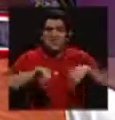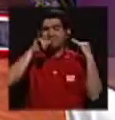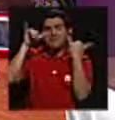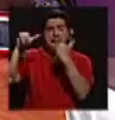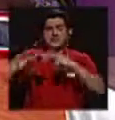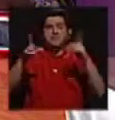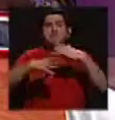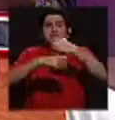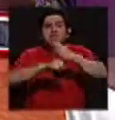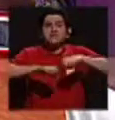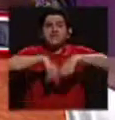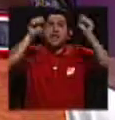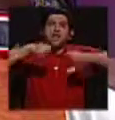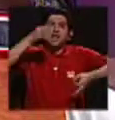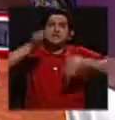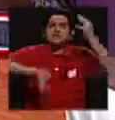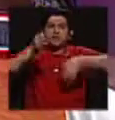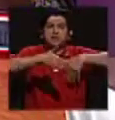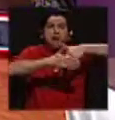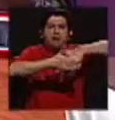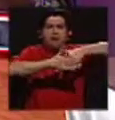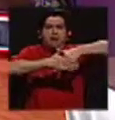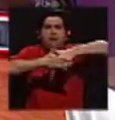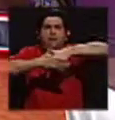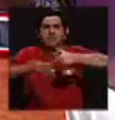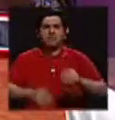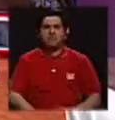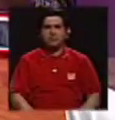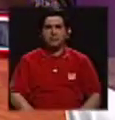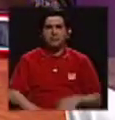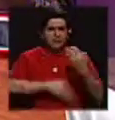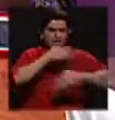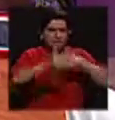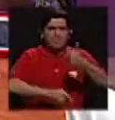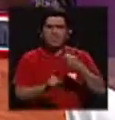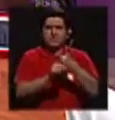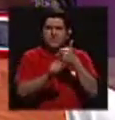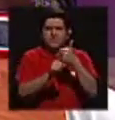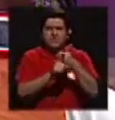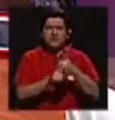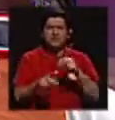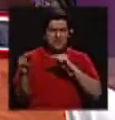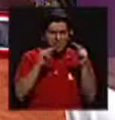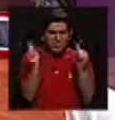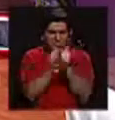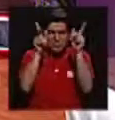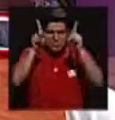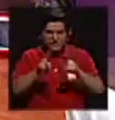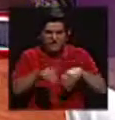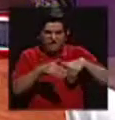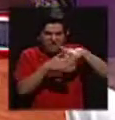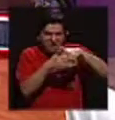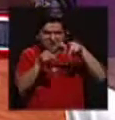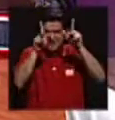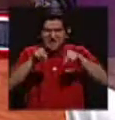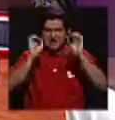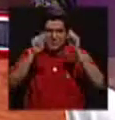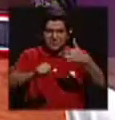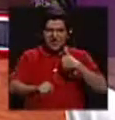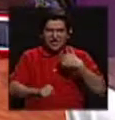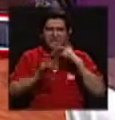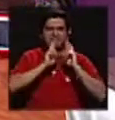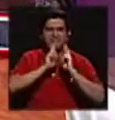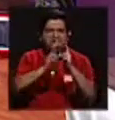pero cuando lo hacen el sistema judicial pone barreras y la dinámica propia de la trata de alguna u otra forma impiden que las personas puedan tener